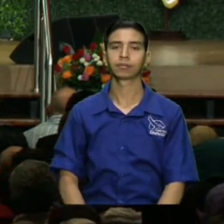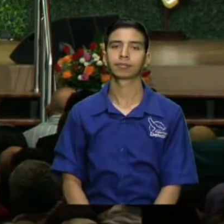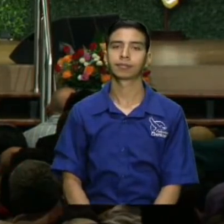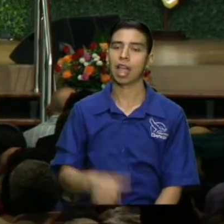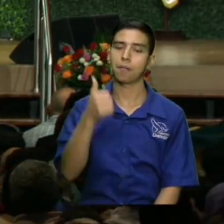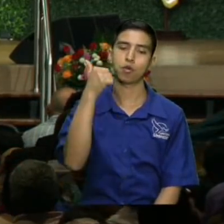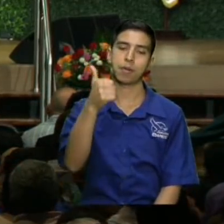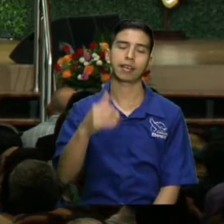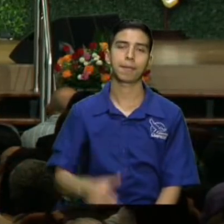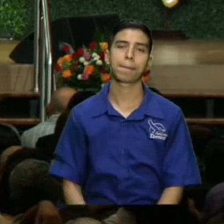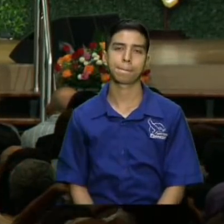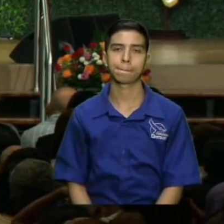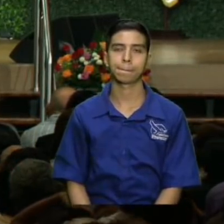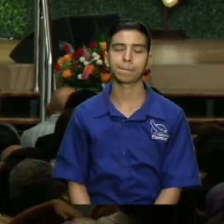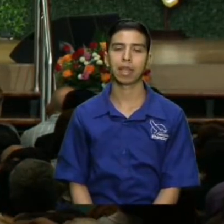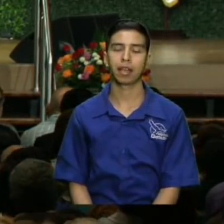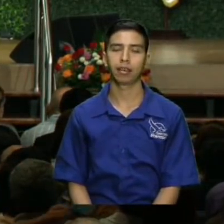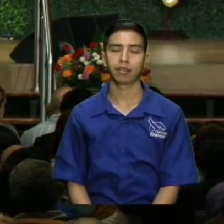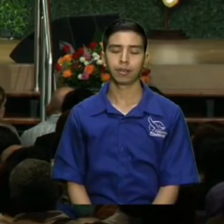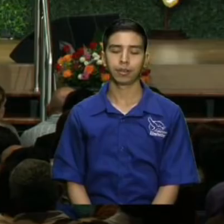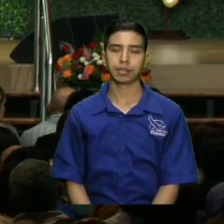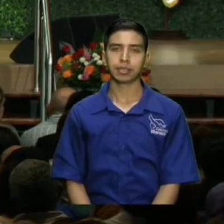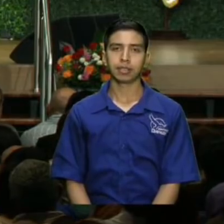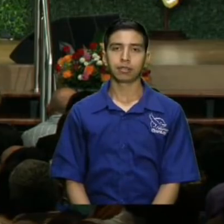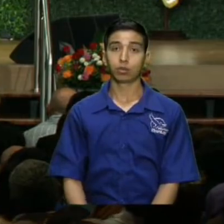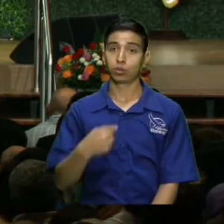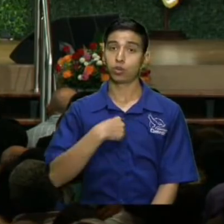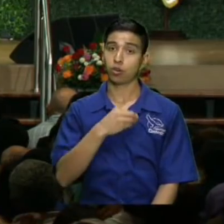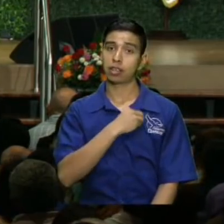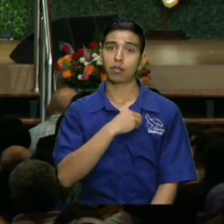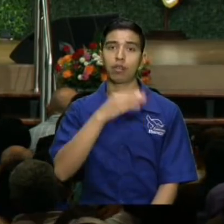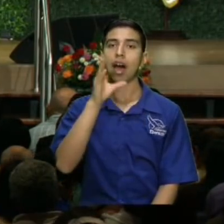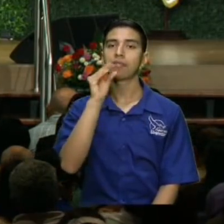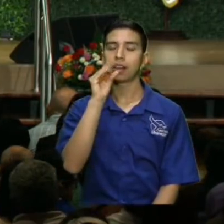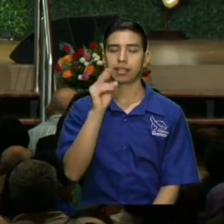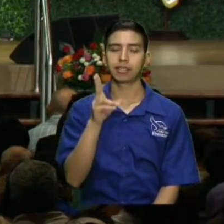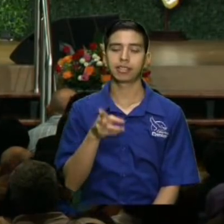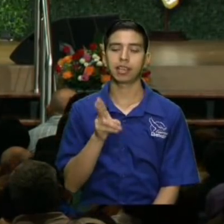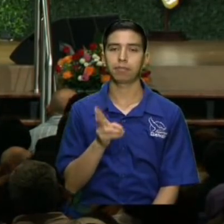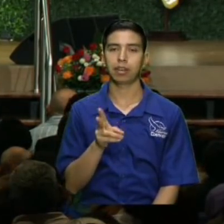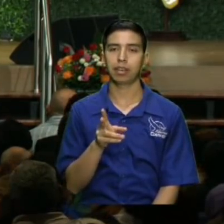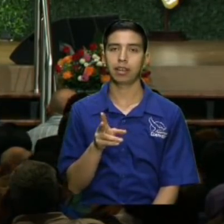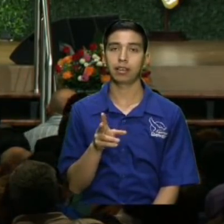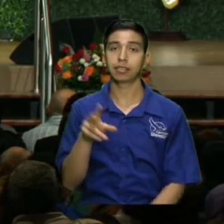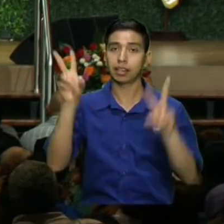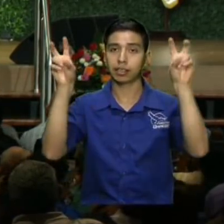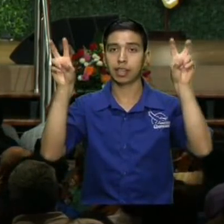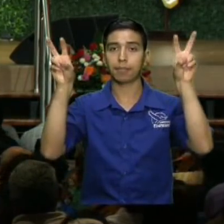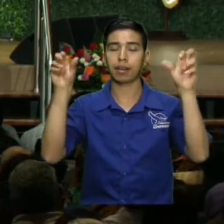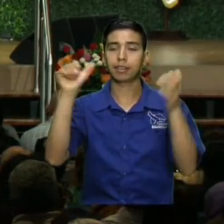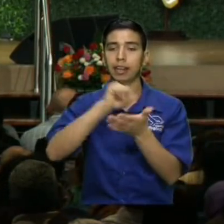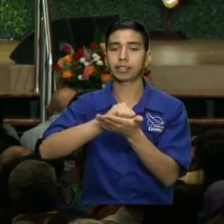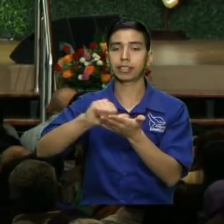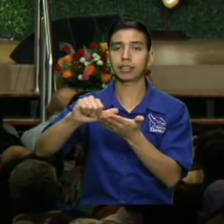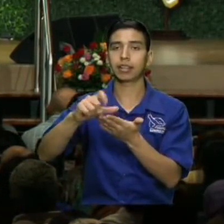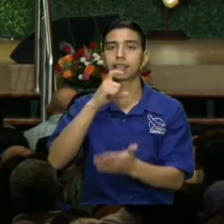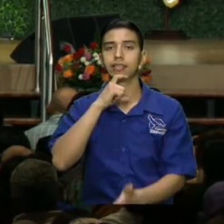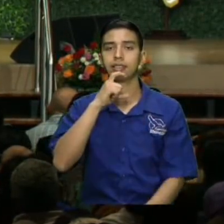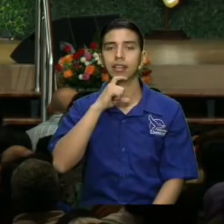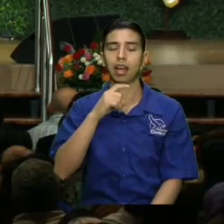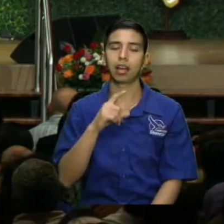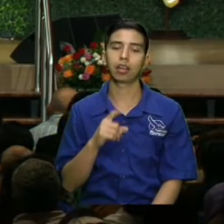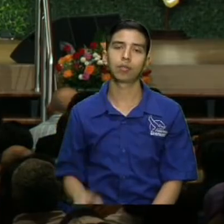Muy bien. Yo quiero hablarle siempre de la Santa Cena, pero hoy bajo el nombre del